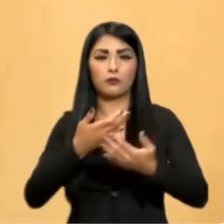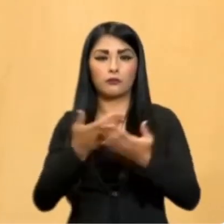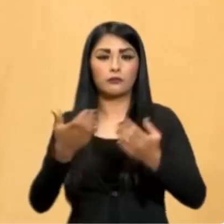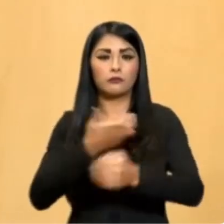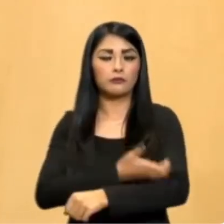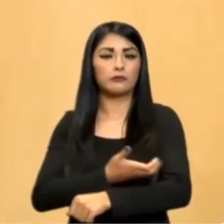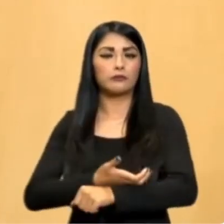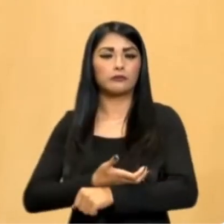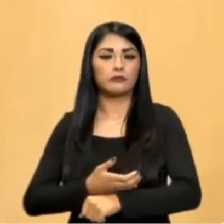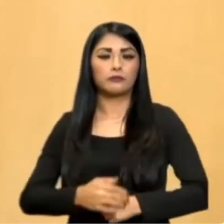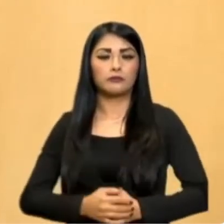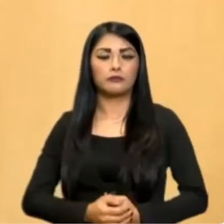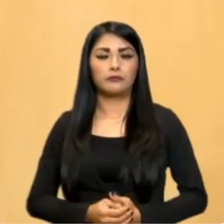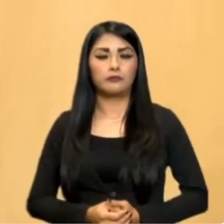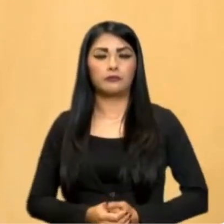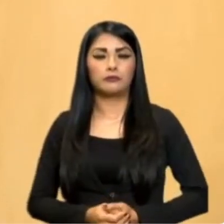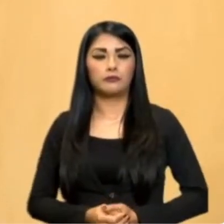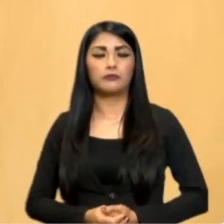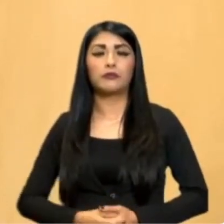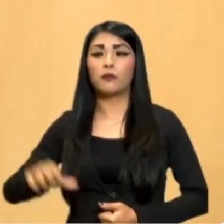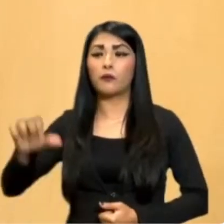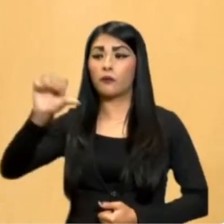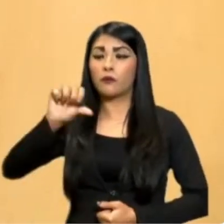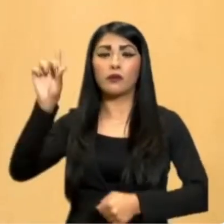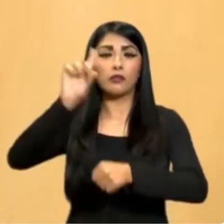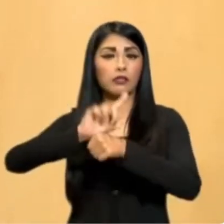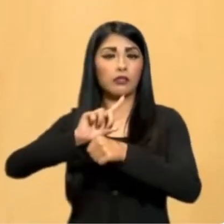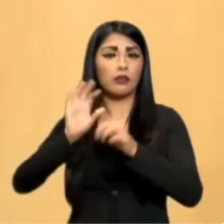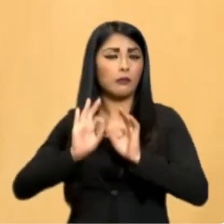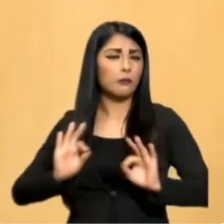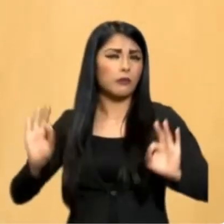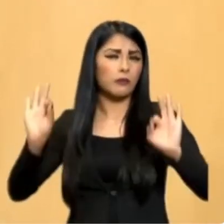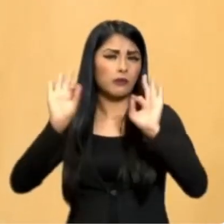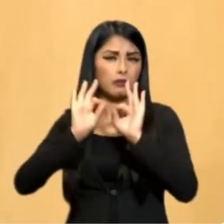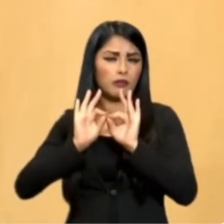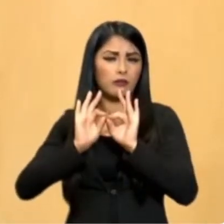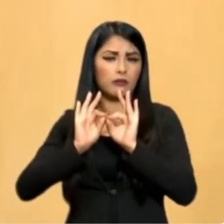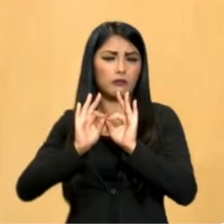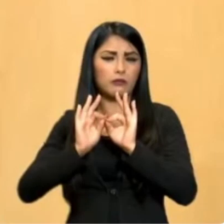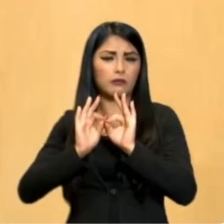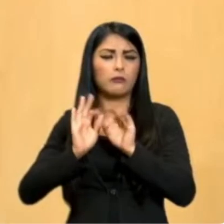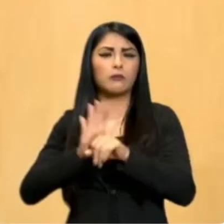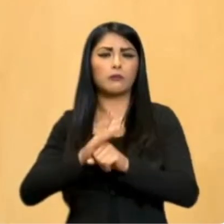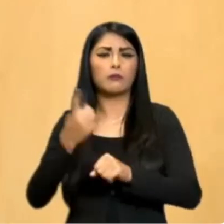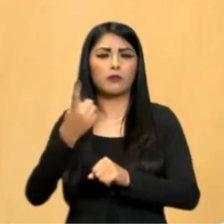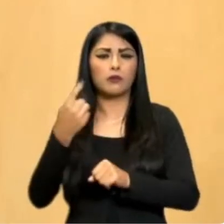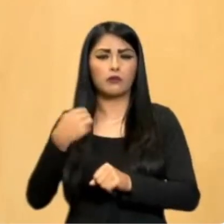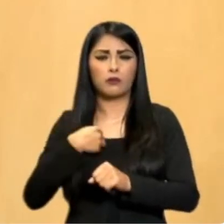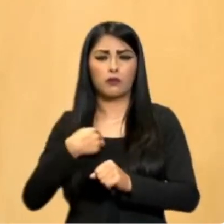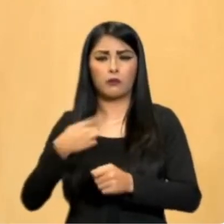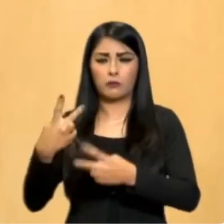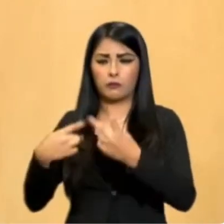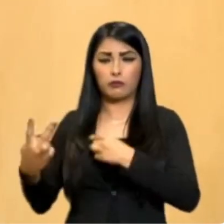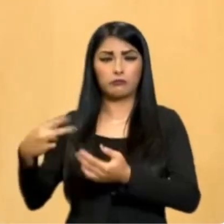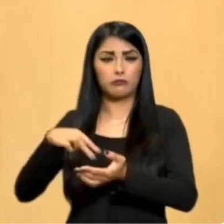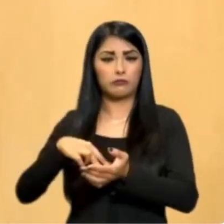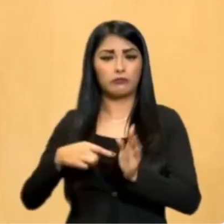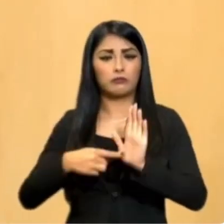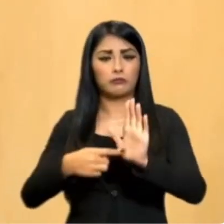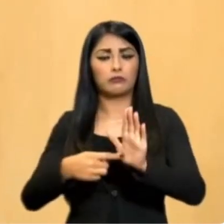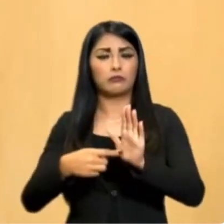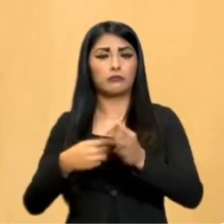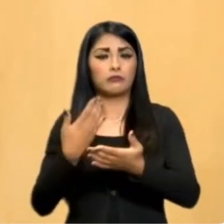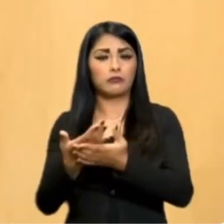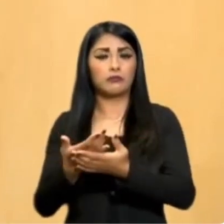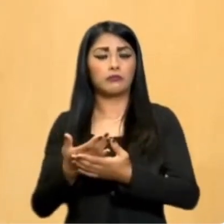modificación de la integración de la Comisión de Igualdad de Género del municipio de Guanajuato, y así como en los 45 ayuntamientos